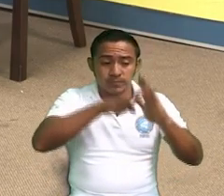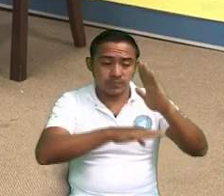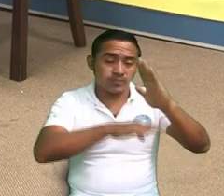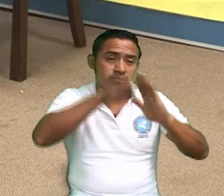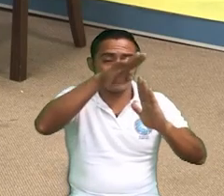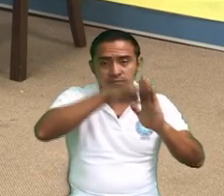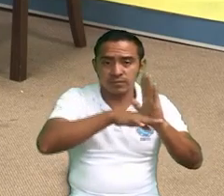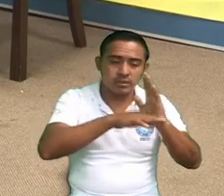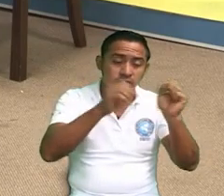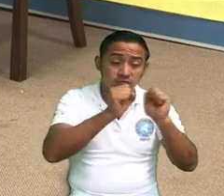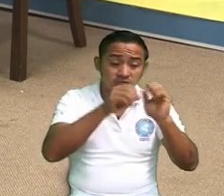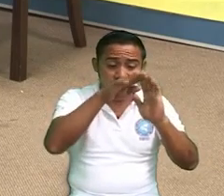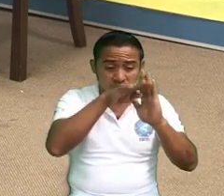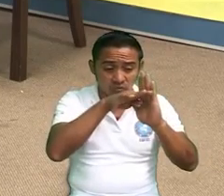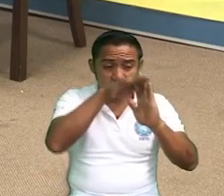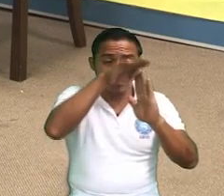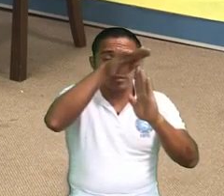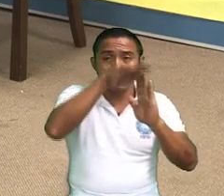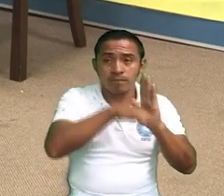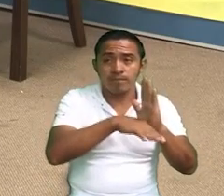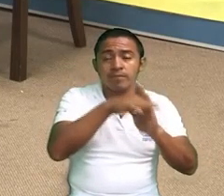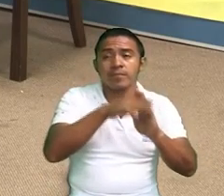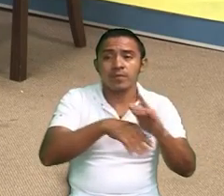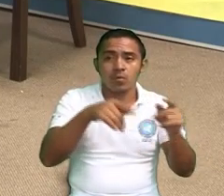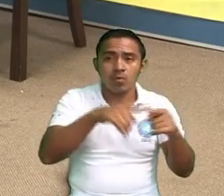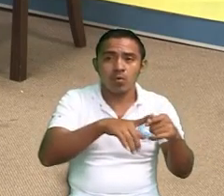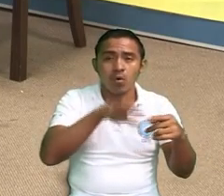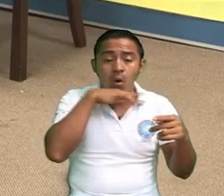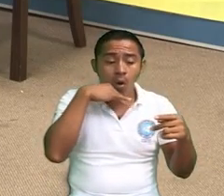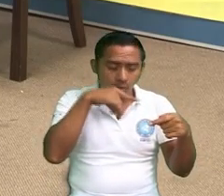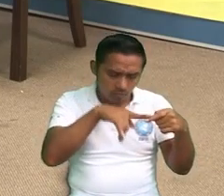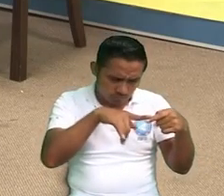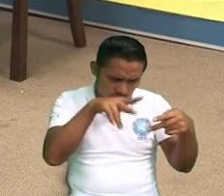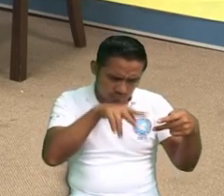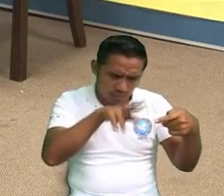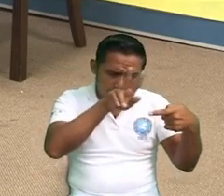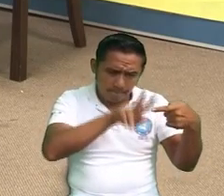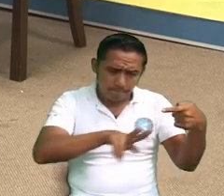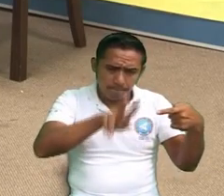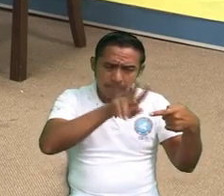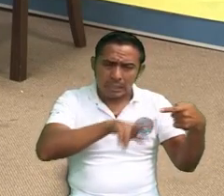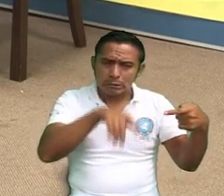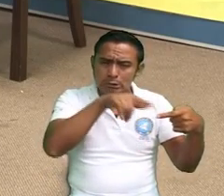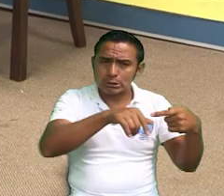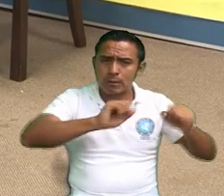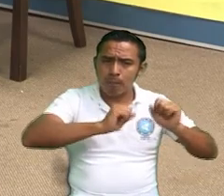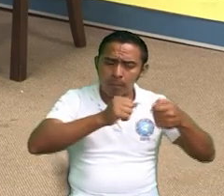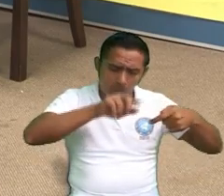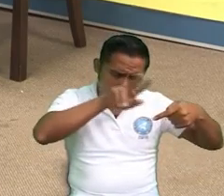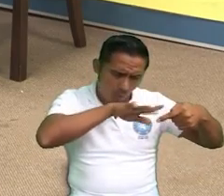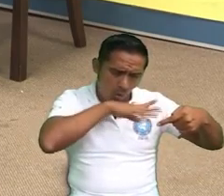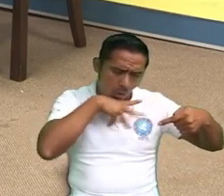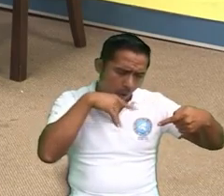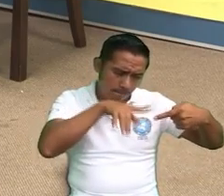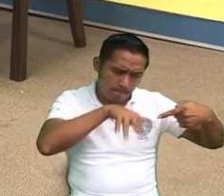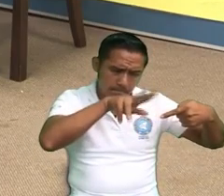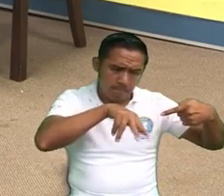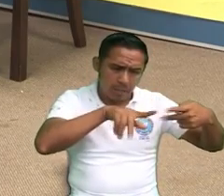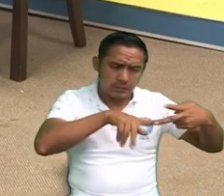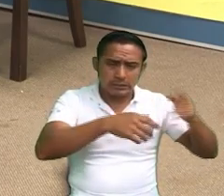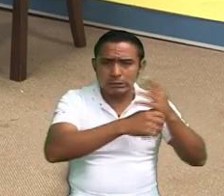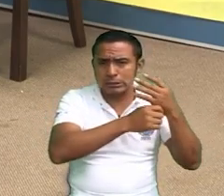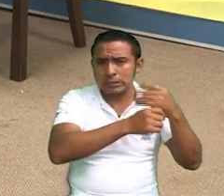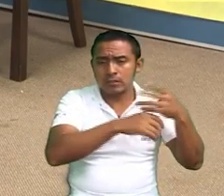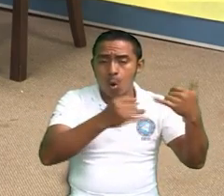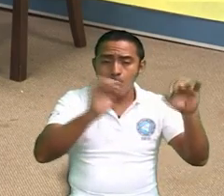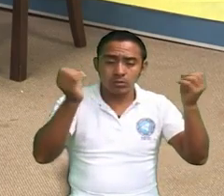son los óptimos, tienden a ponerse verdosos. Cuando usted mira un alimento, carne, por ejemplo, pollo, carne,